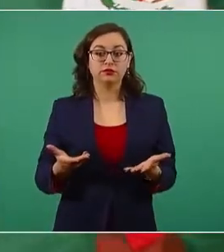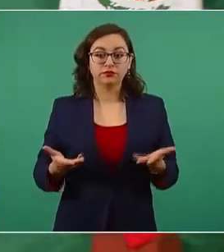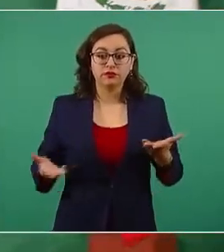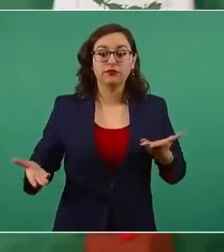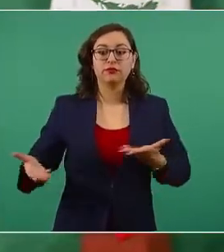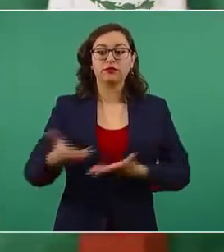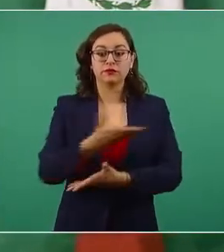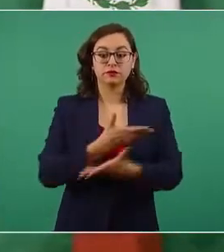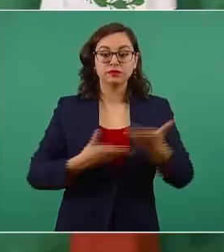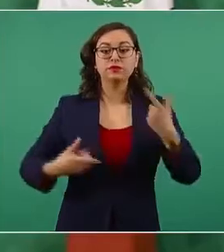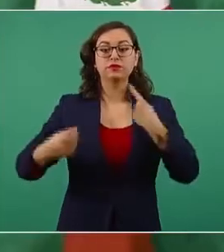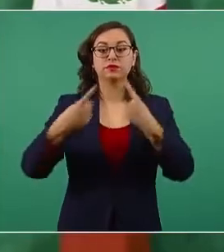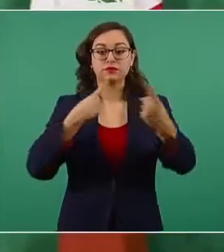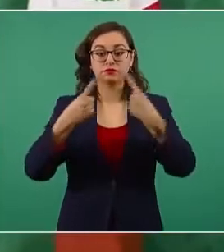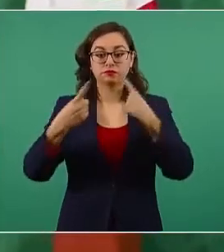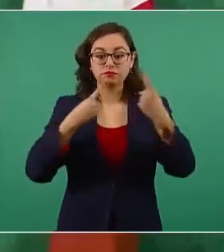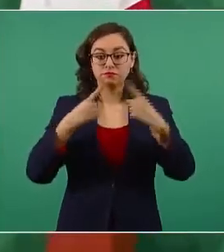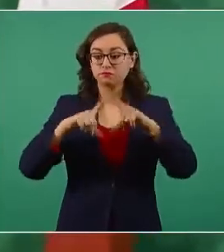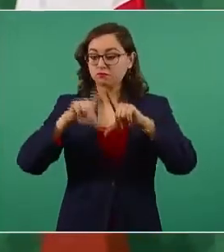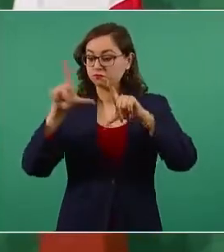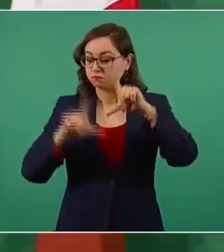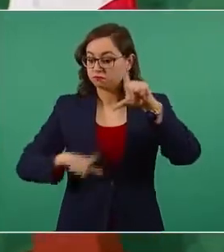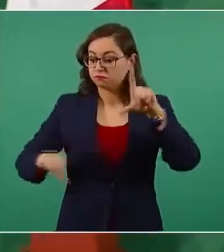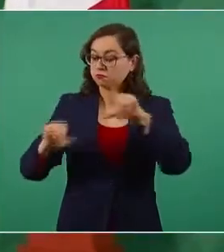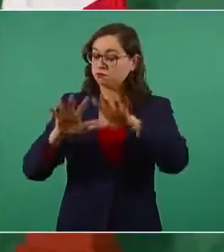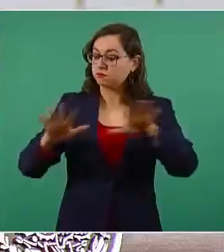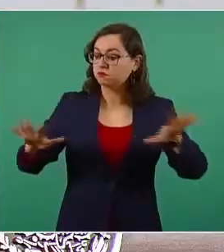todos una transformación pacífica,